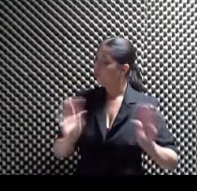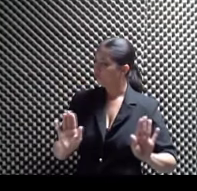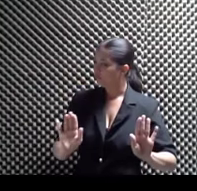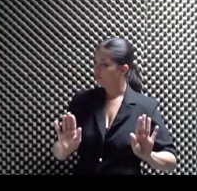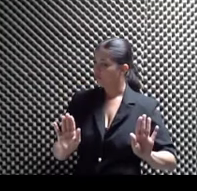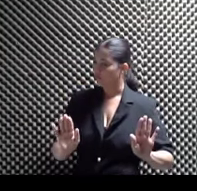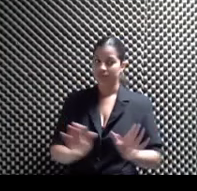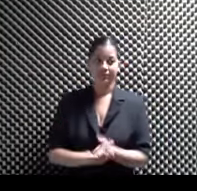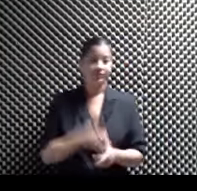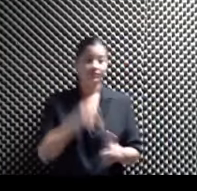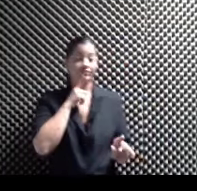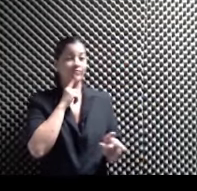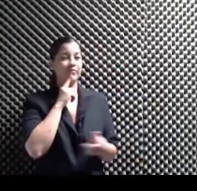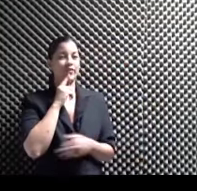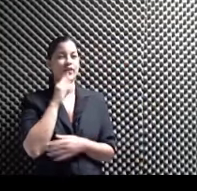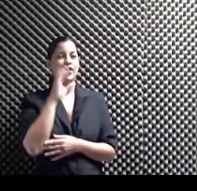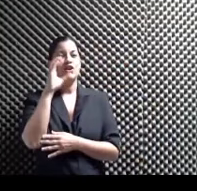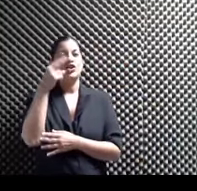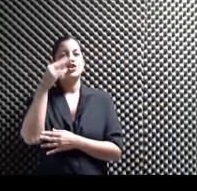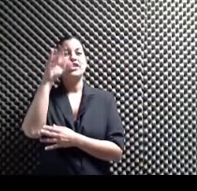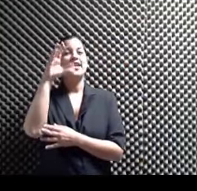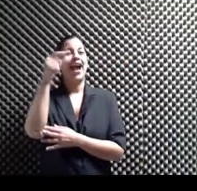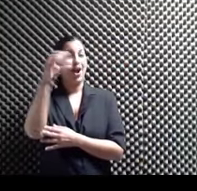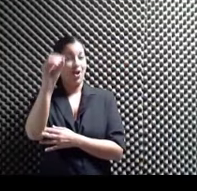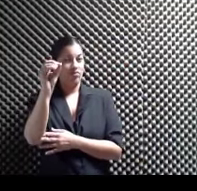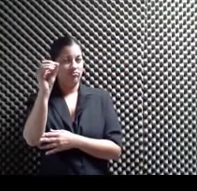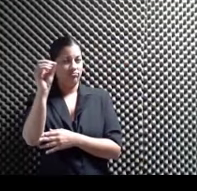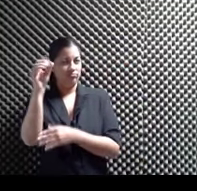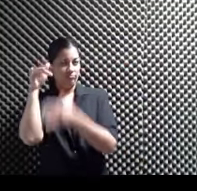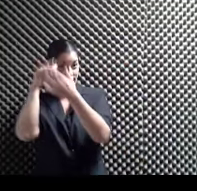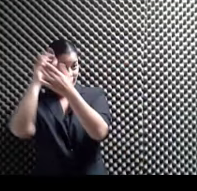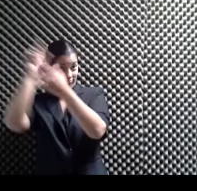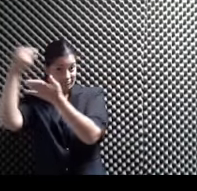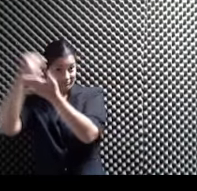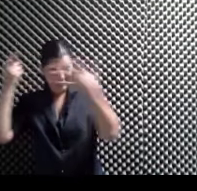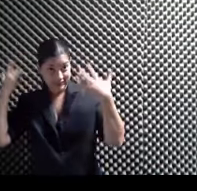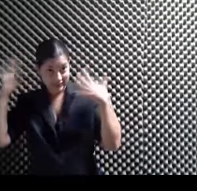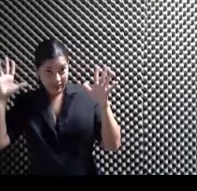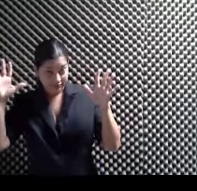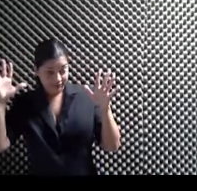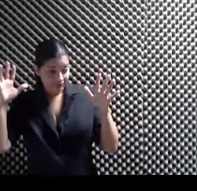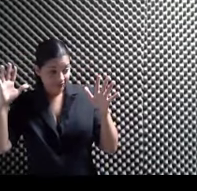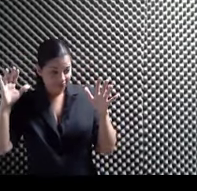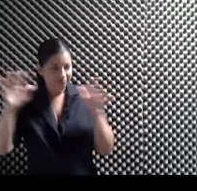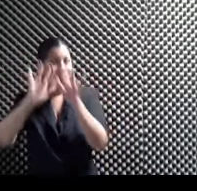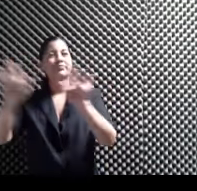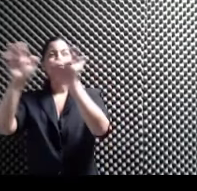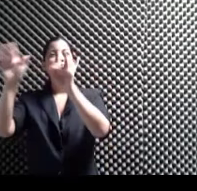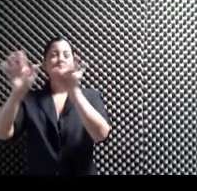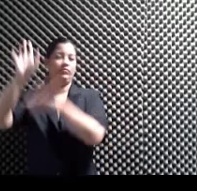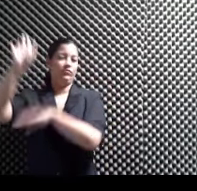Ella es de Chicago Por cierto Ahora mi mito está En Chicago Ella está también Terminando una producción De ella Este